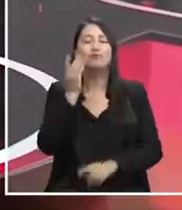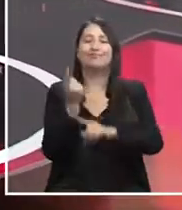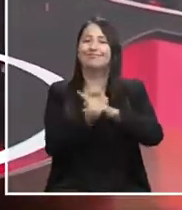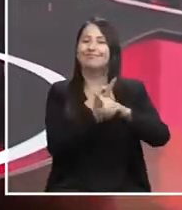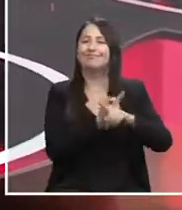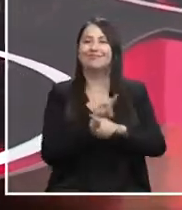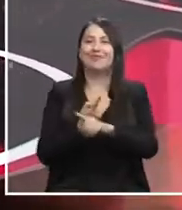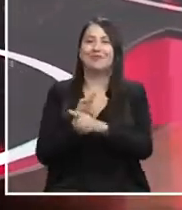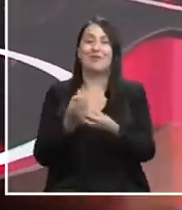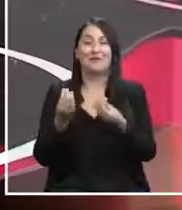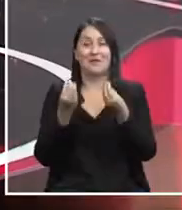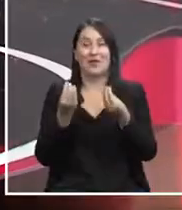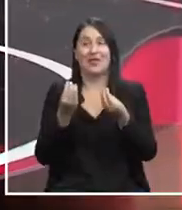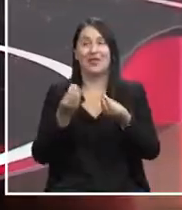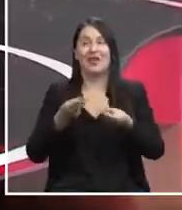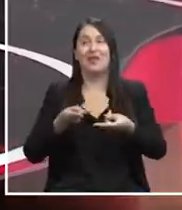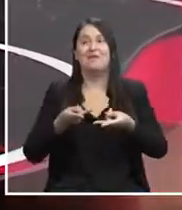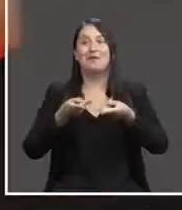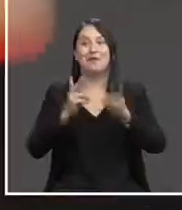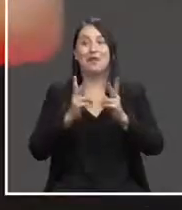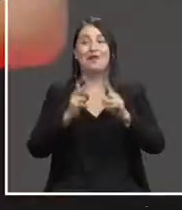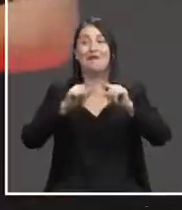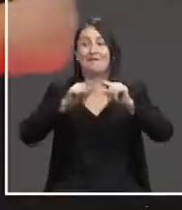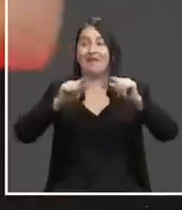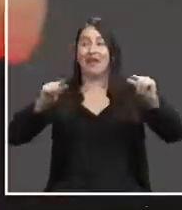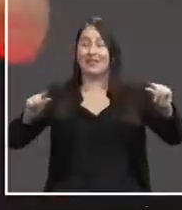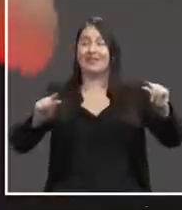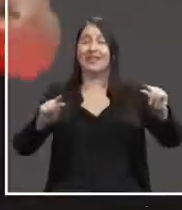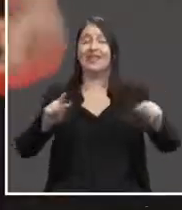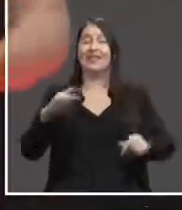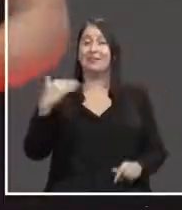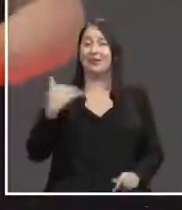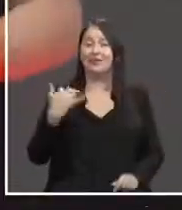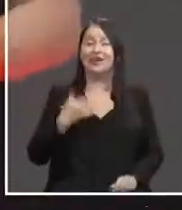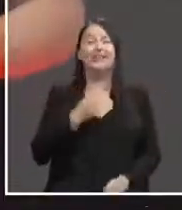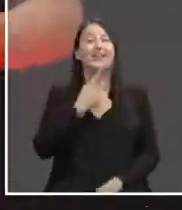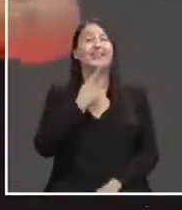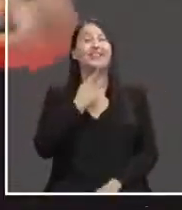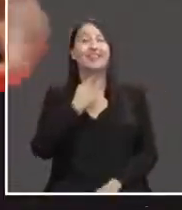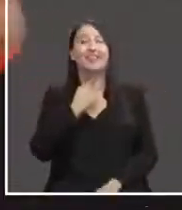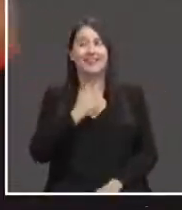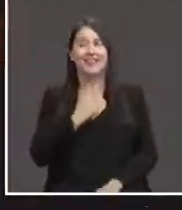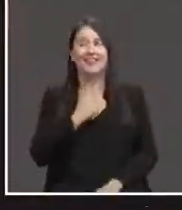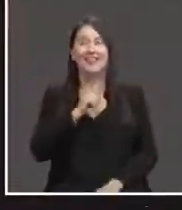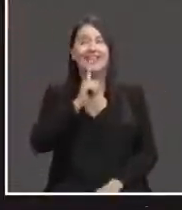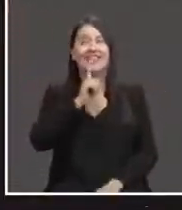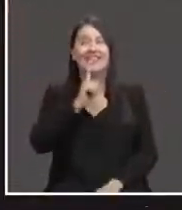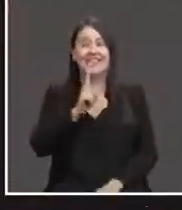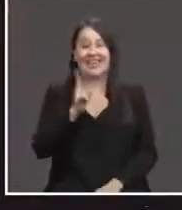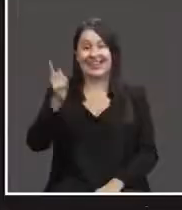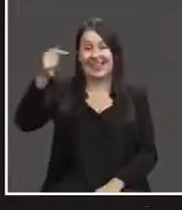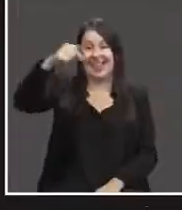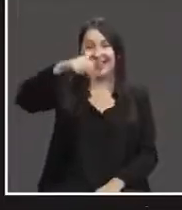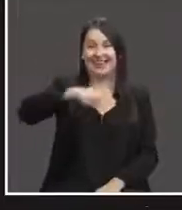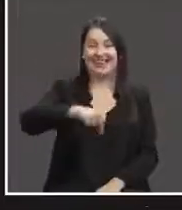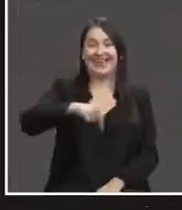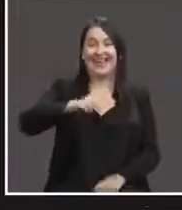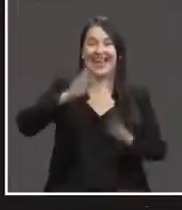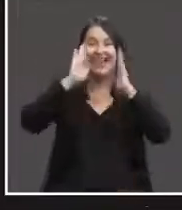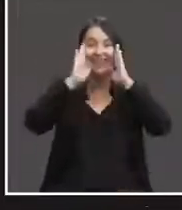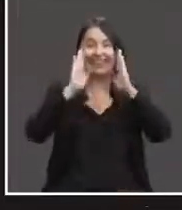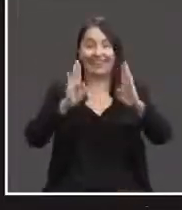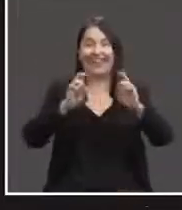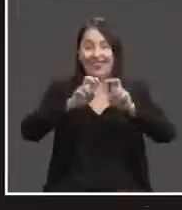pudimos escuchar muchas frases muy importantes, muy interesantes, que probablemente quienes estuvieron aquí atendiendo este panel de